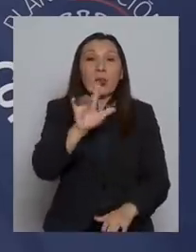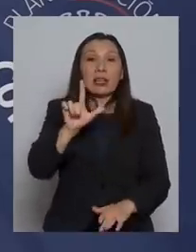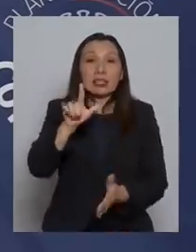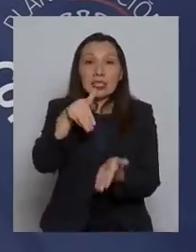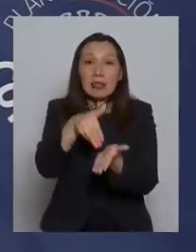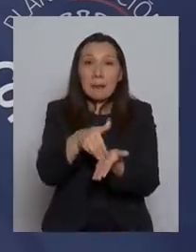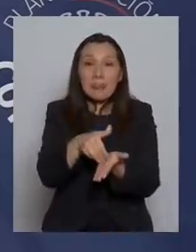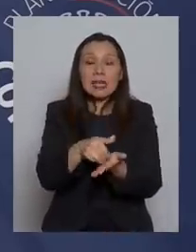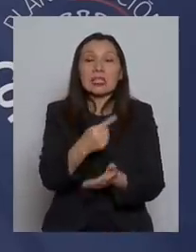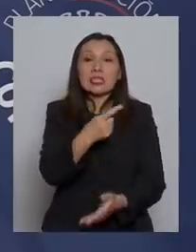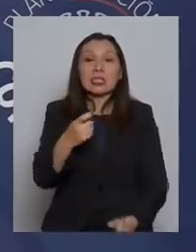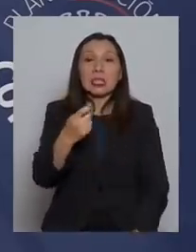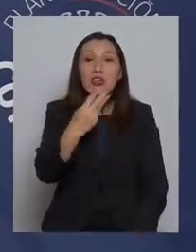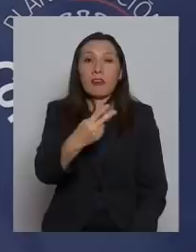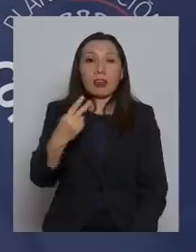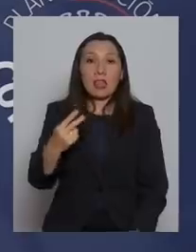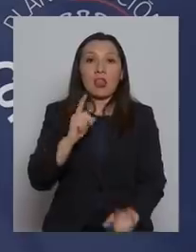57.122